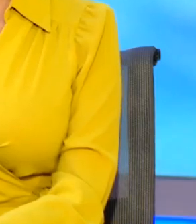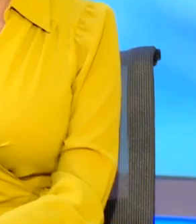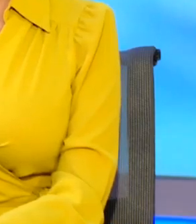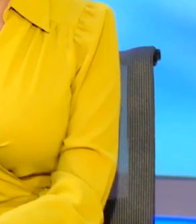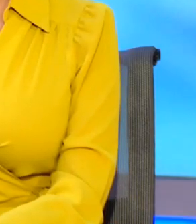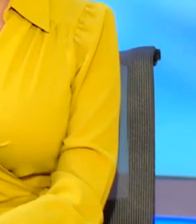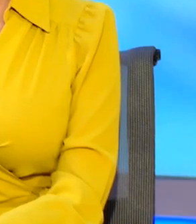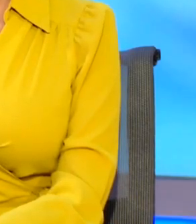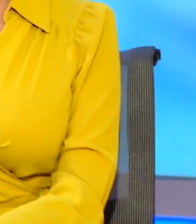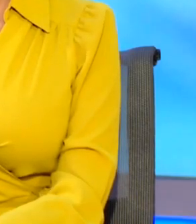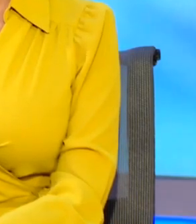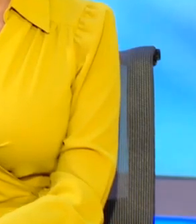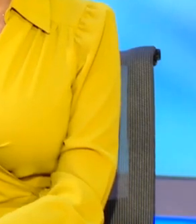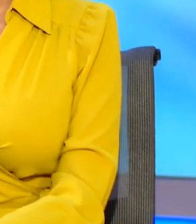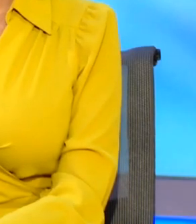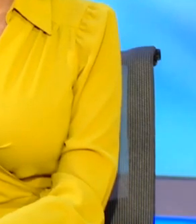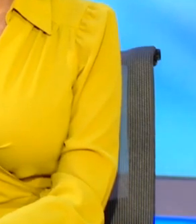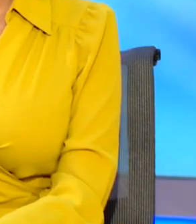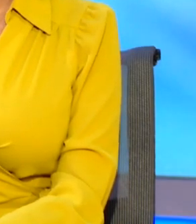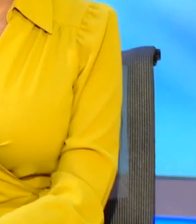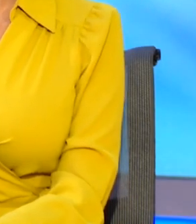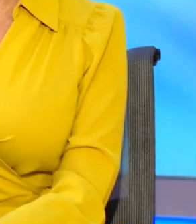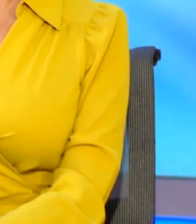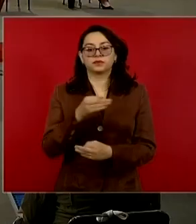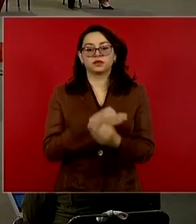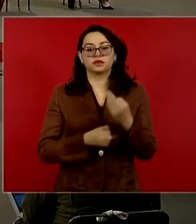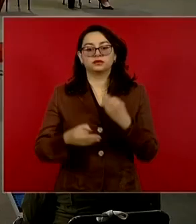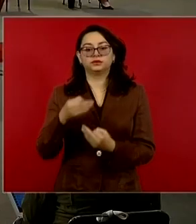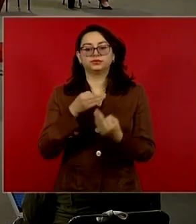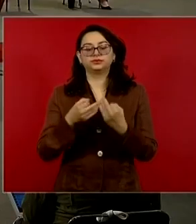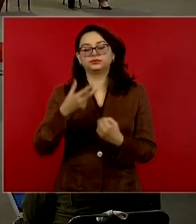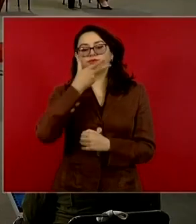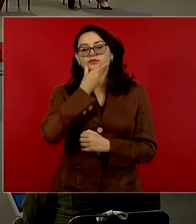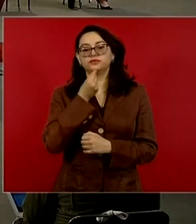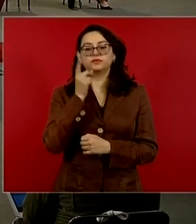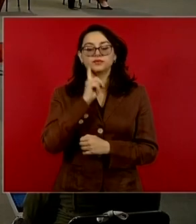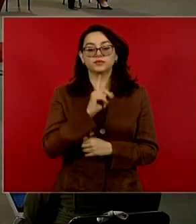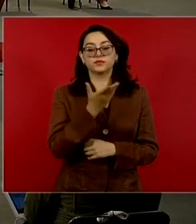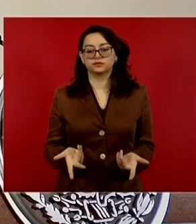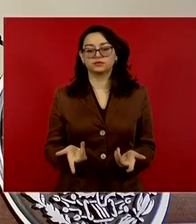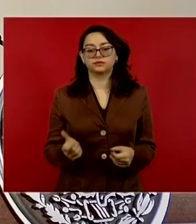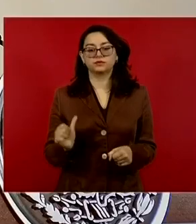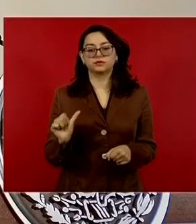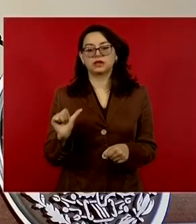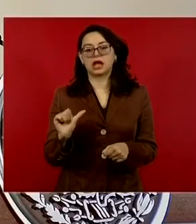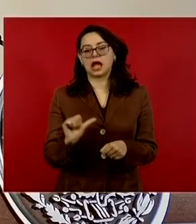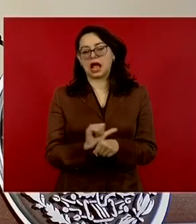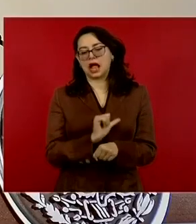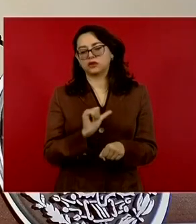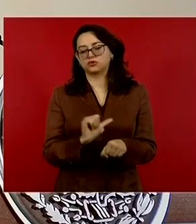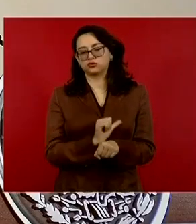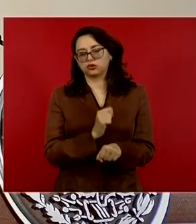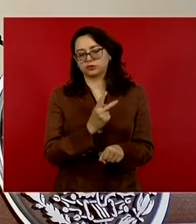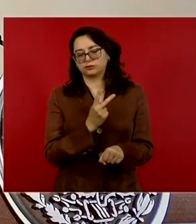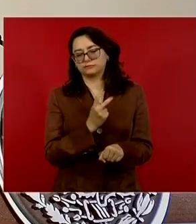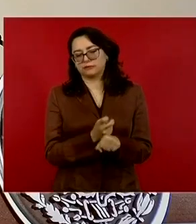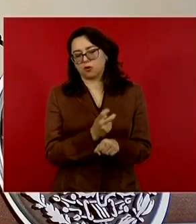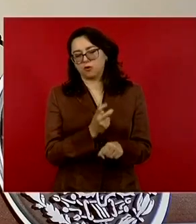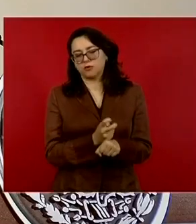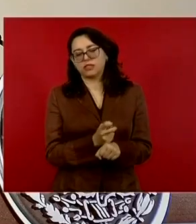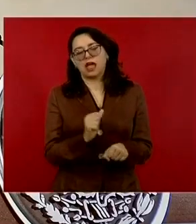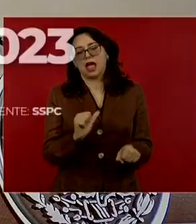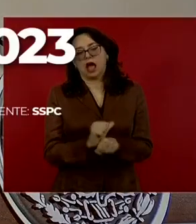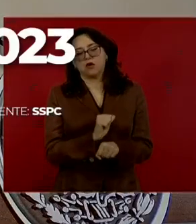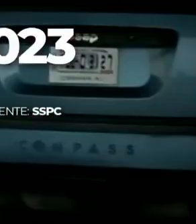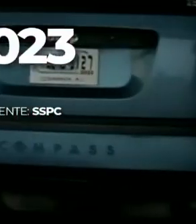La secretaria de Seguridad, Rosa Icela Rodríguez, anunció en la mañanera del presidente que el programa de regularización de vehículos de